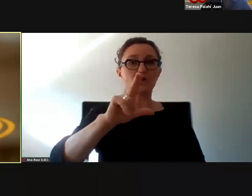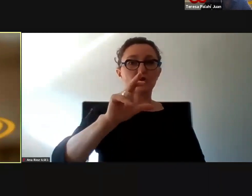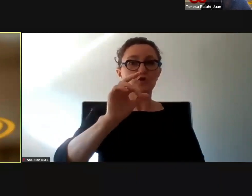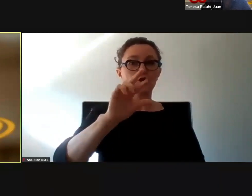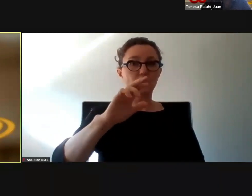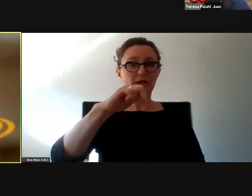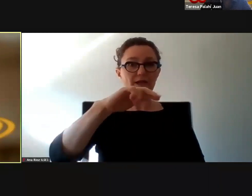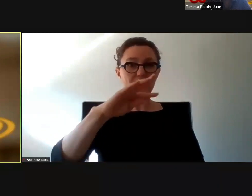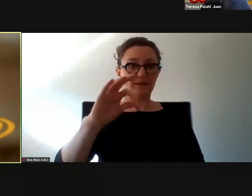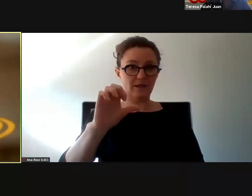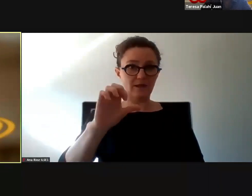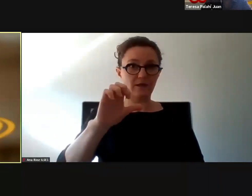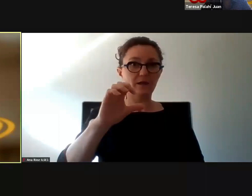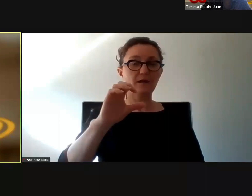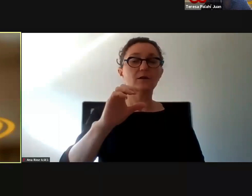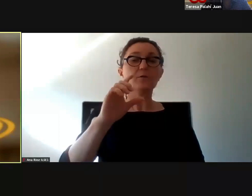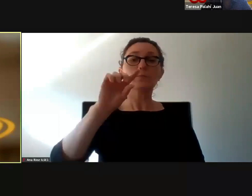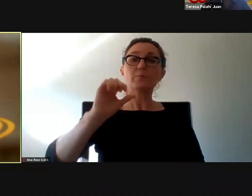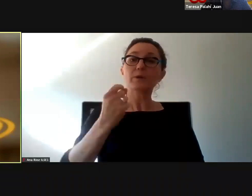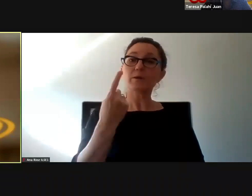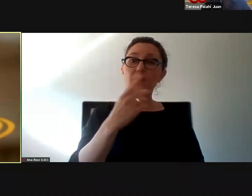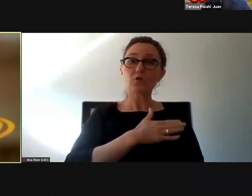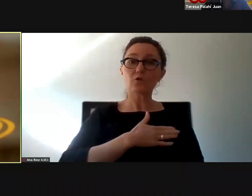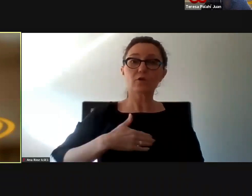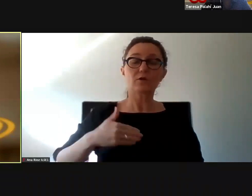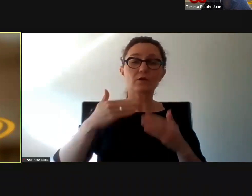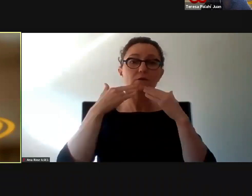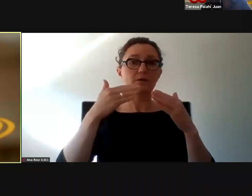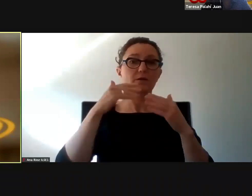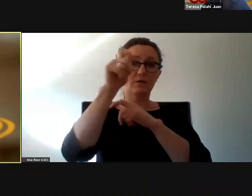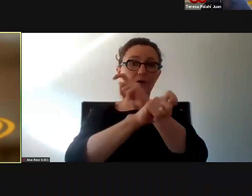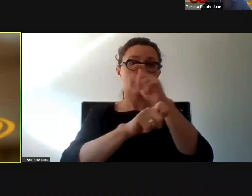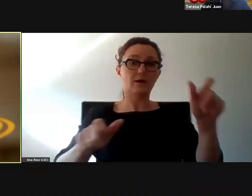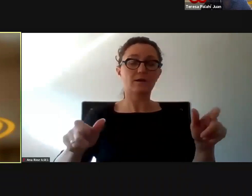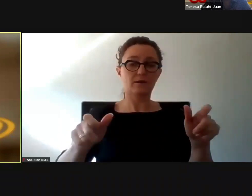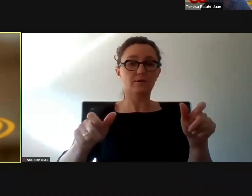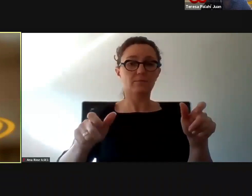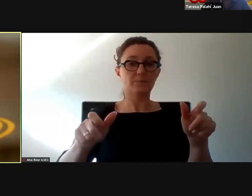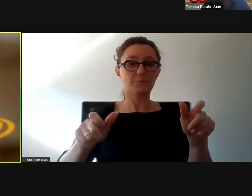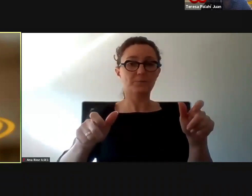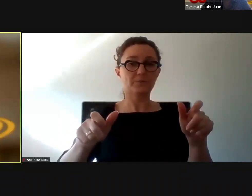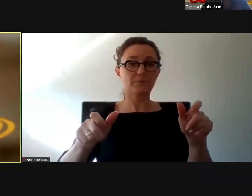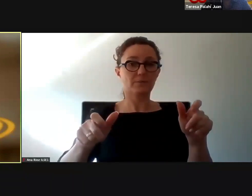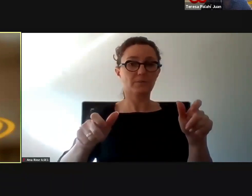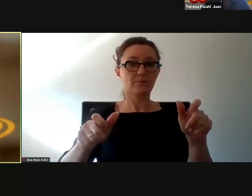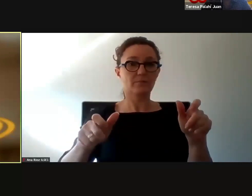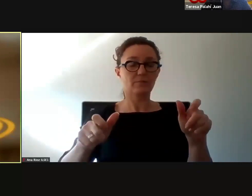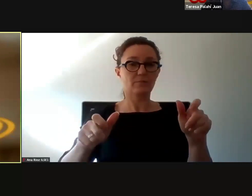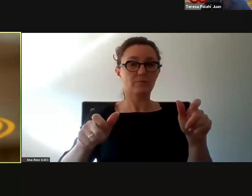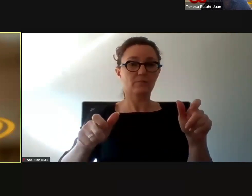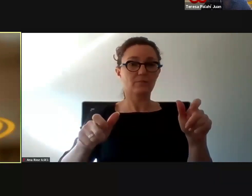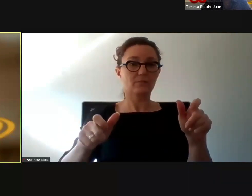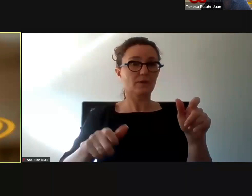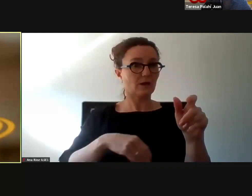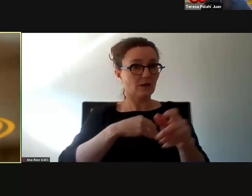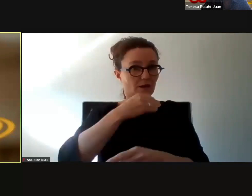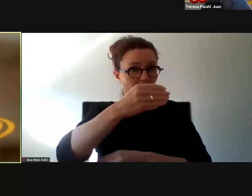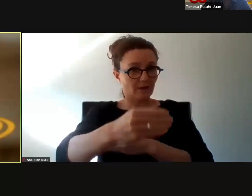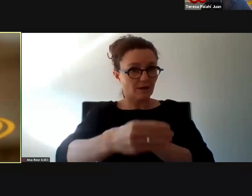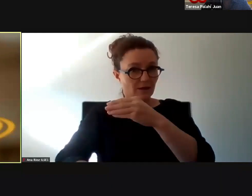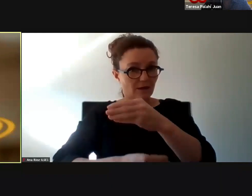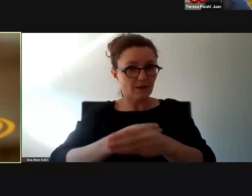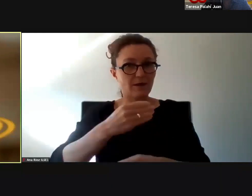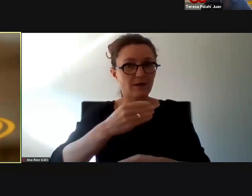Quisiera, en primer lugar, agradecer a todas las personas que hacen posible que realicemos hoy